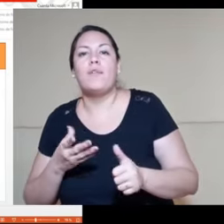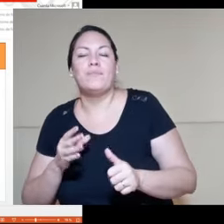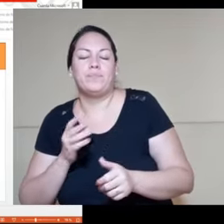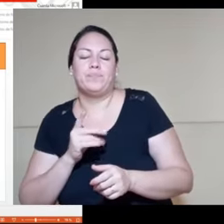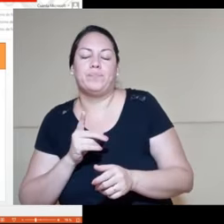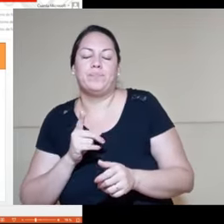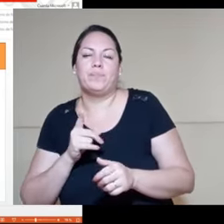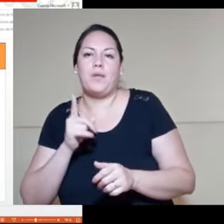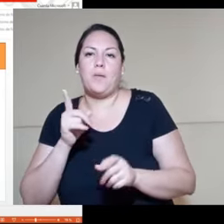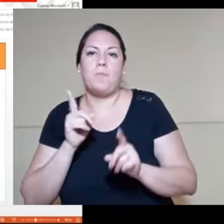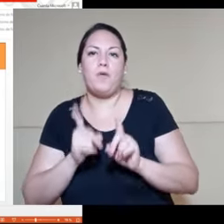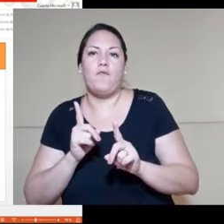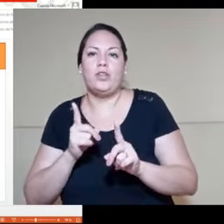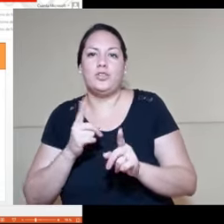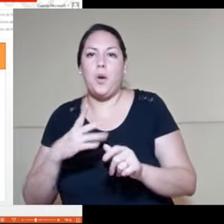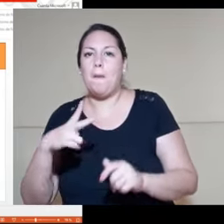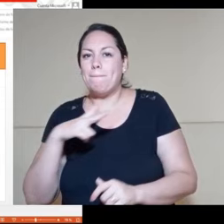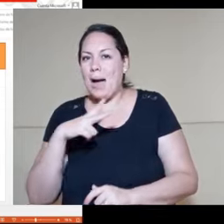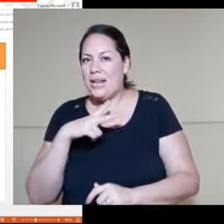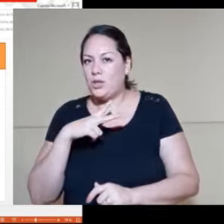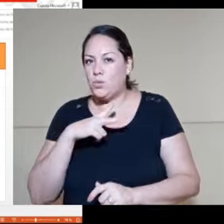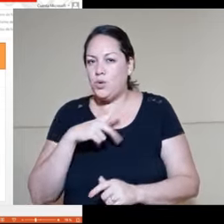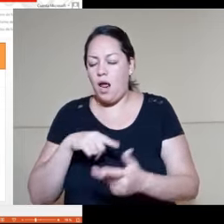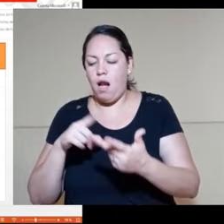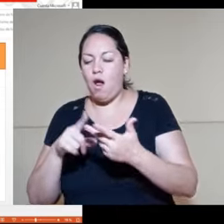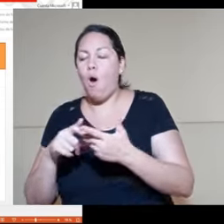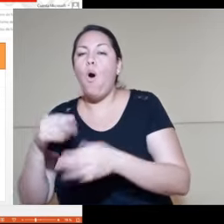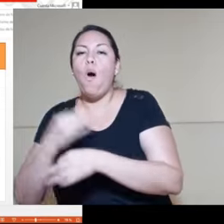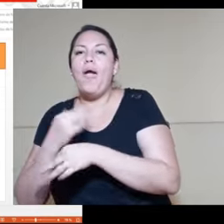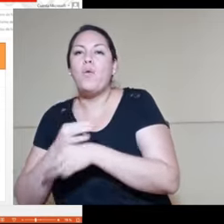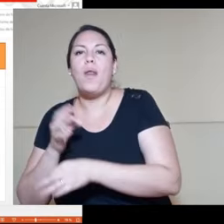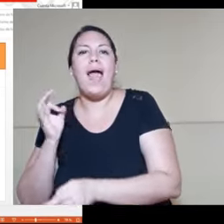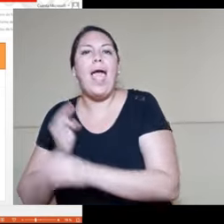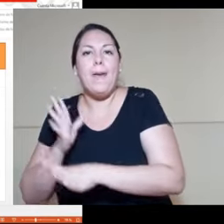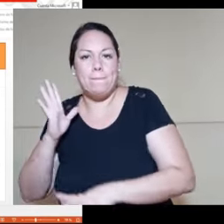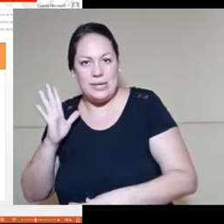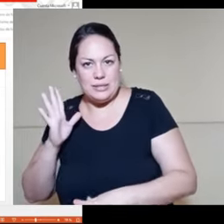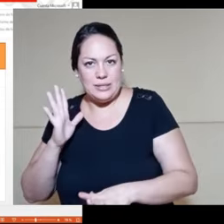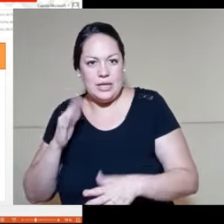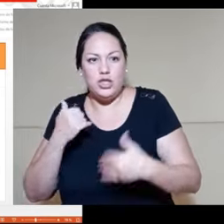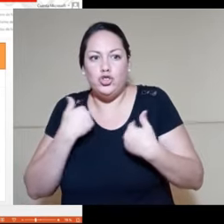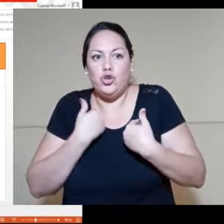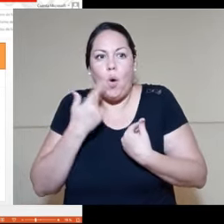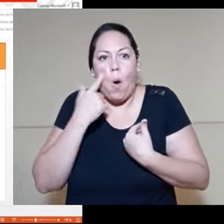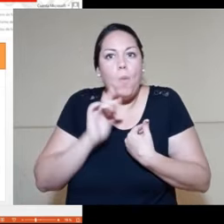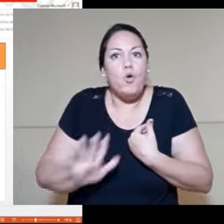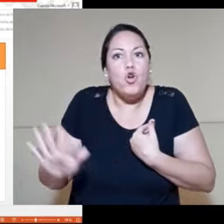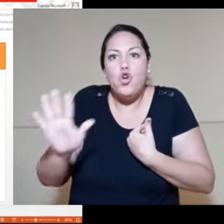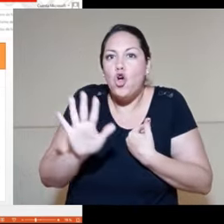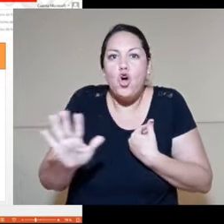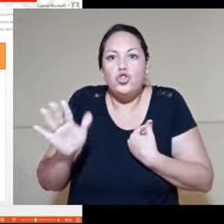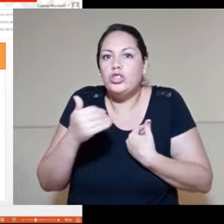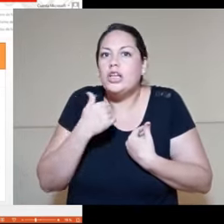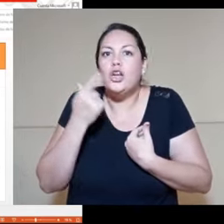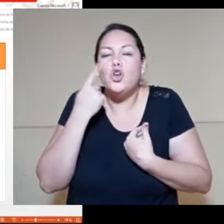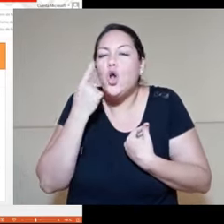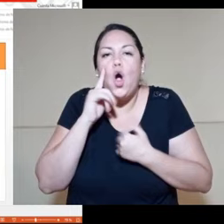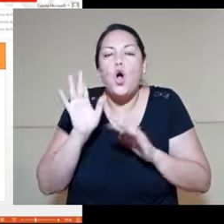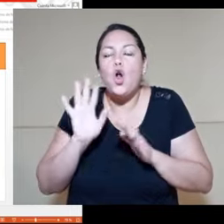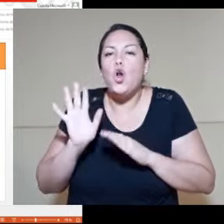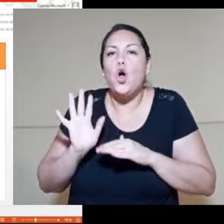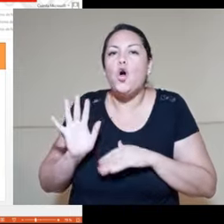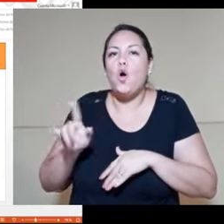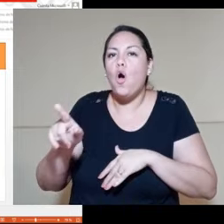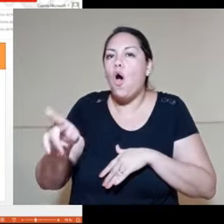un acompañamiento individual o una escuela especial. ¿Sí? Pero eso ya, yo estoy hablando con